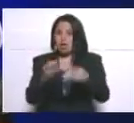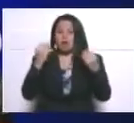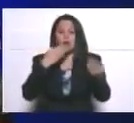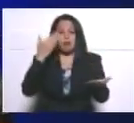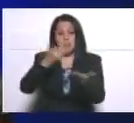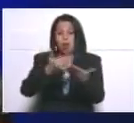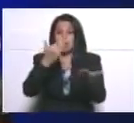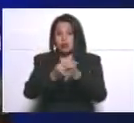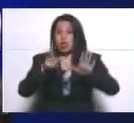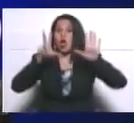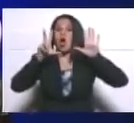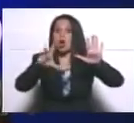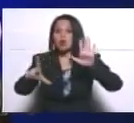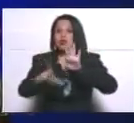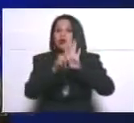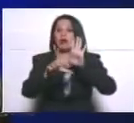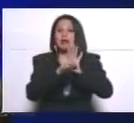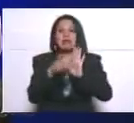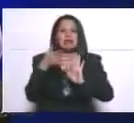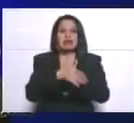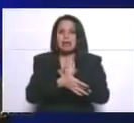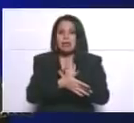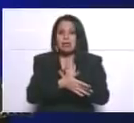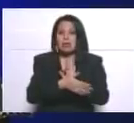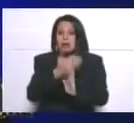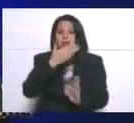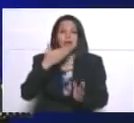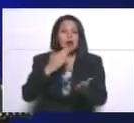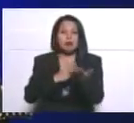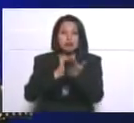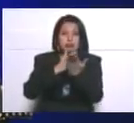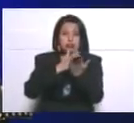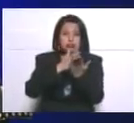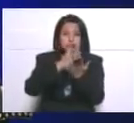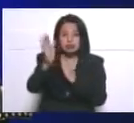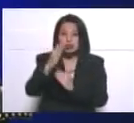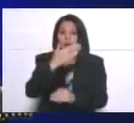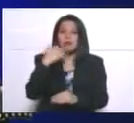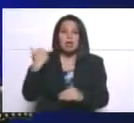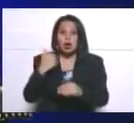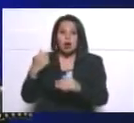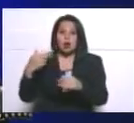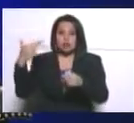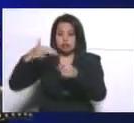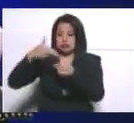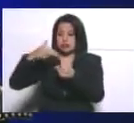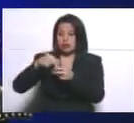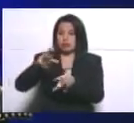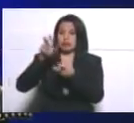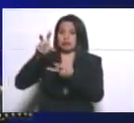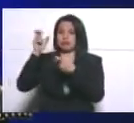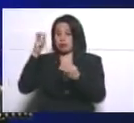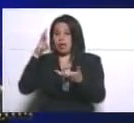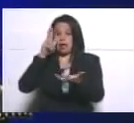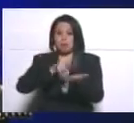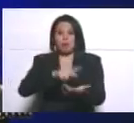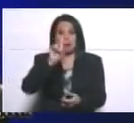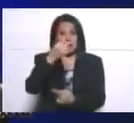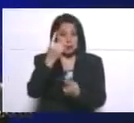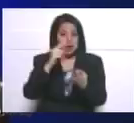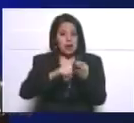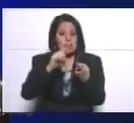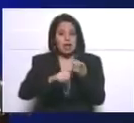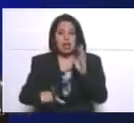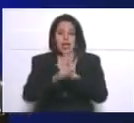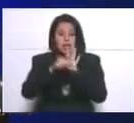de 8 leyes dirigidas justamente a ir edificando ese modelo que rompa con el rentismo petrolero. Hoy aprobamos la primera de esas